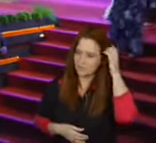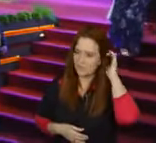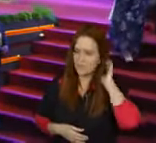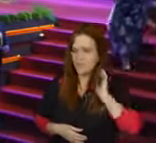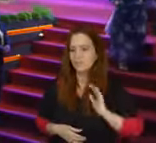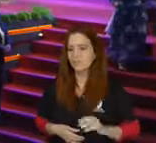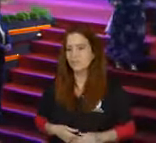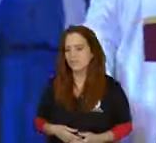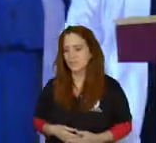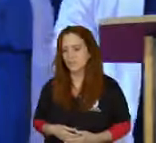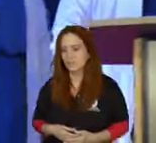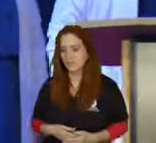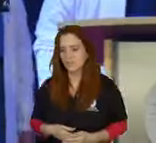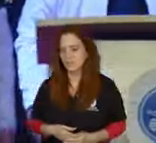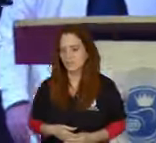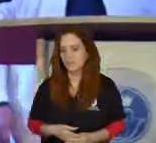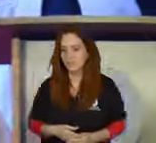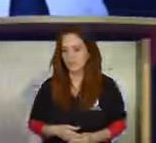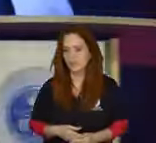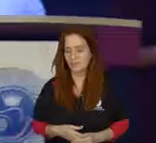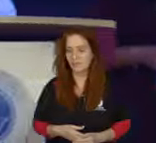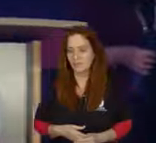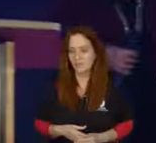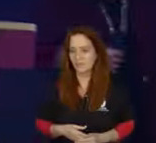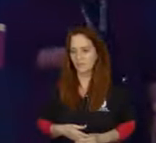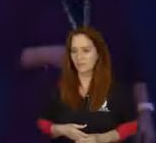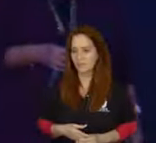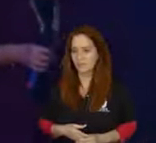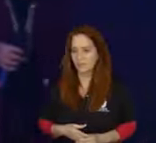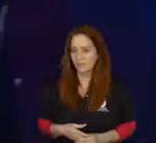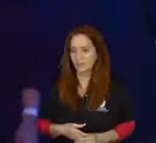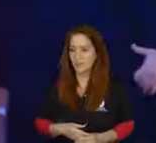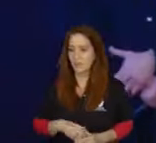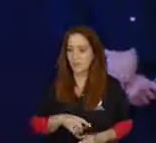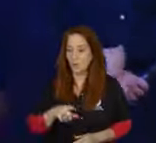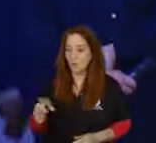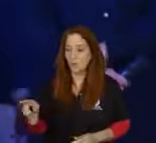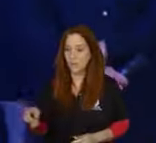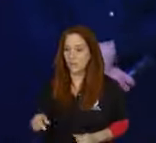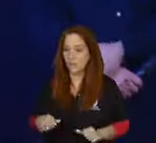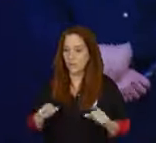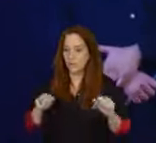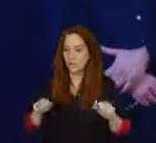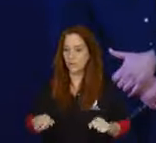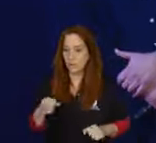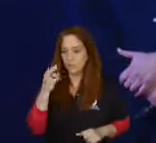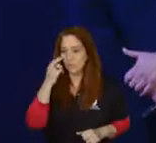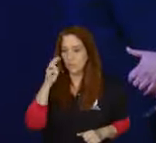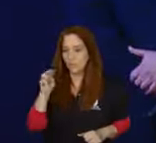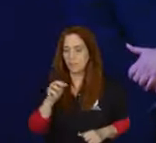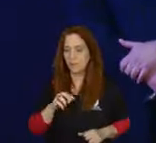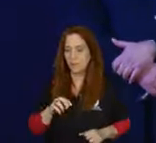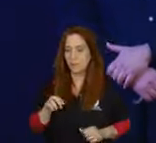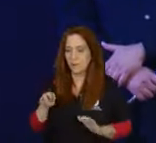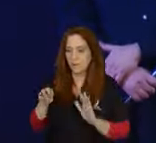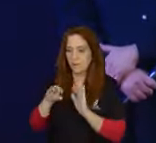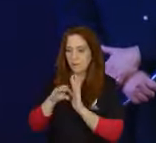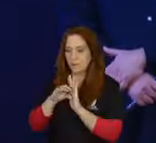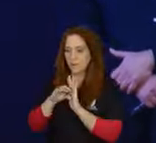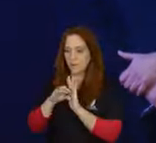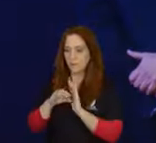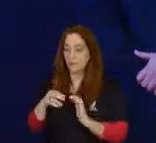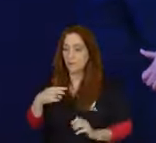Me van a poner una foto ahí. Póngame la foto, por favor. Es que, ¿sabe lo que pasa? Que mi vida es pública. Yo